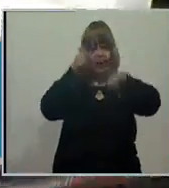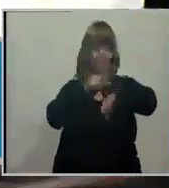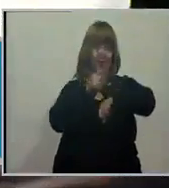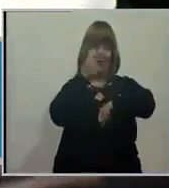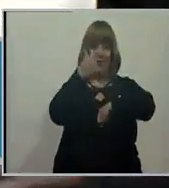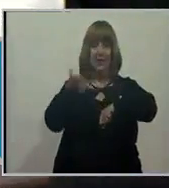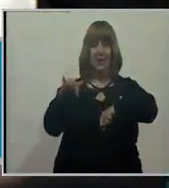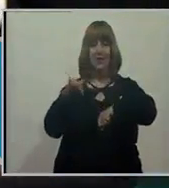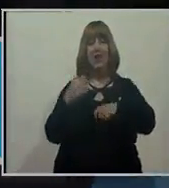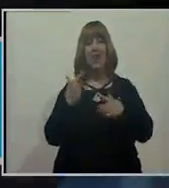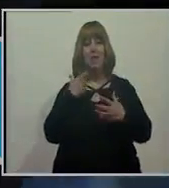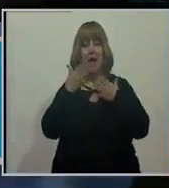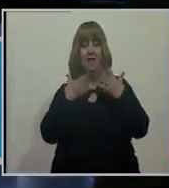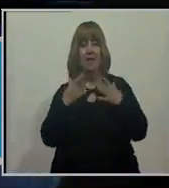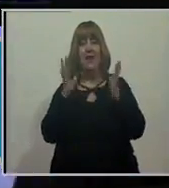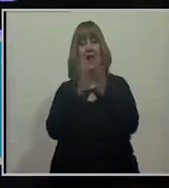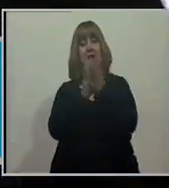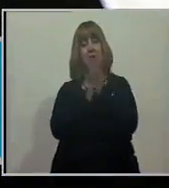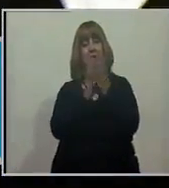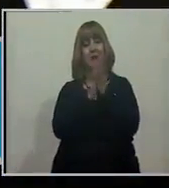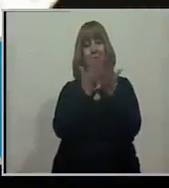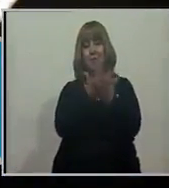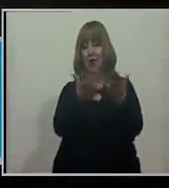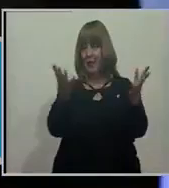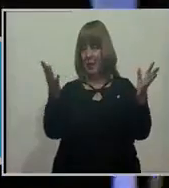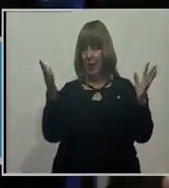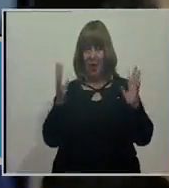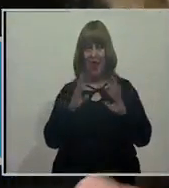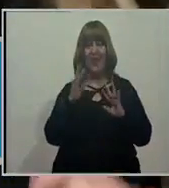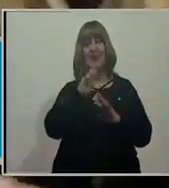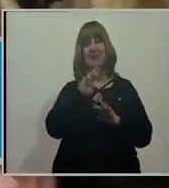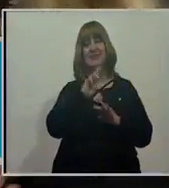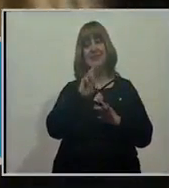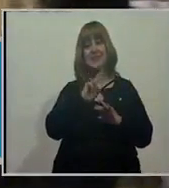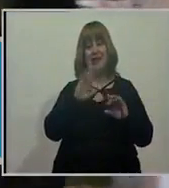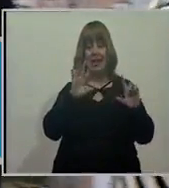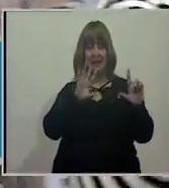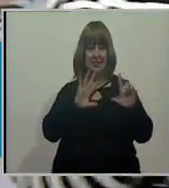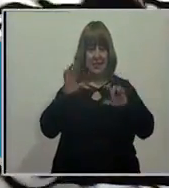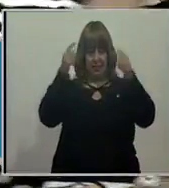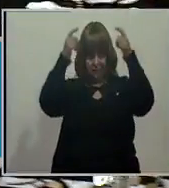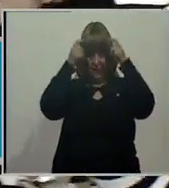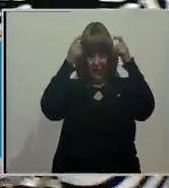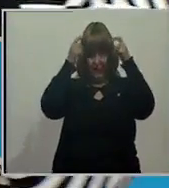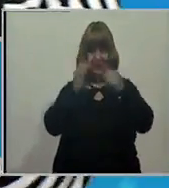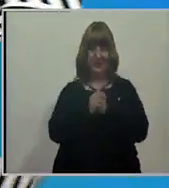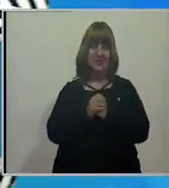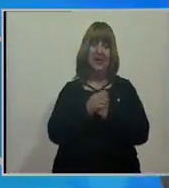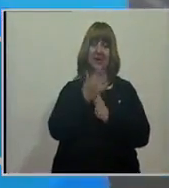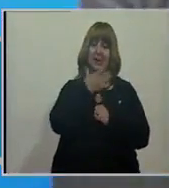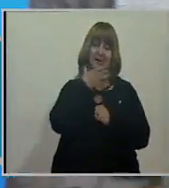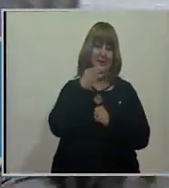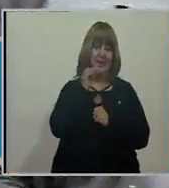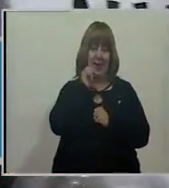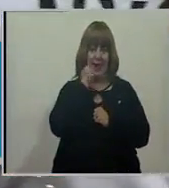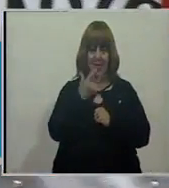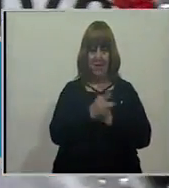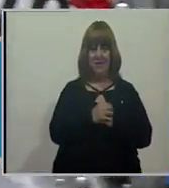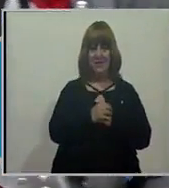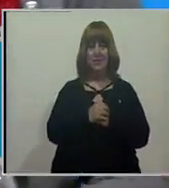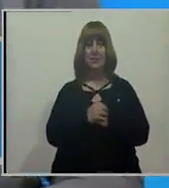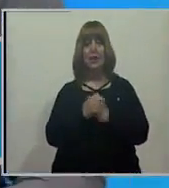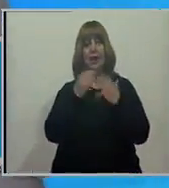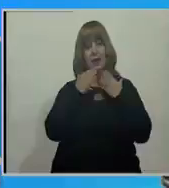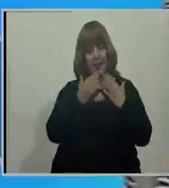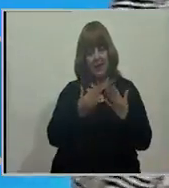Hotel Intercontinental. Pido un aplauso para estas hermosas, bravo, reinas divinas. Gracias, Marienés. Gracias, Ana.